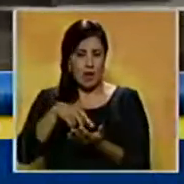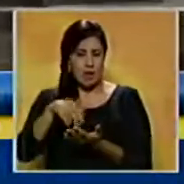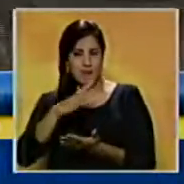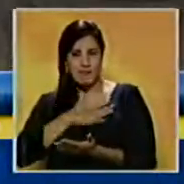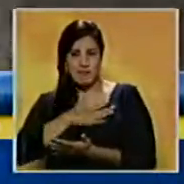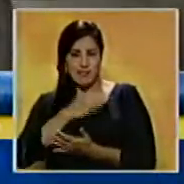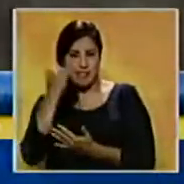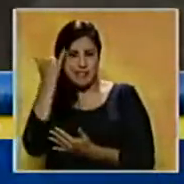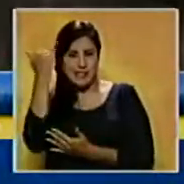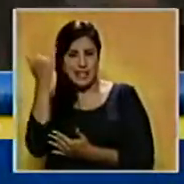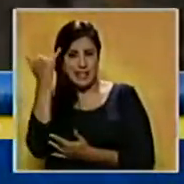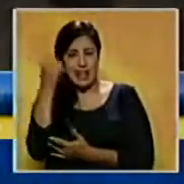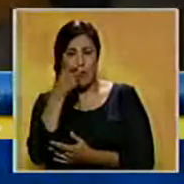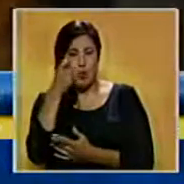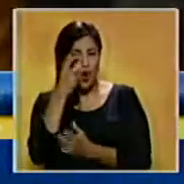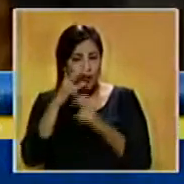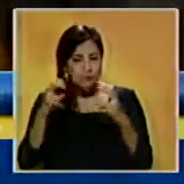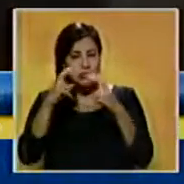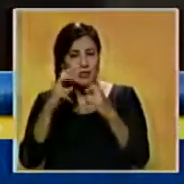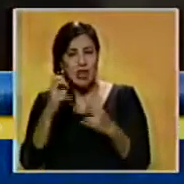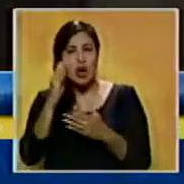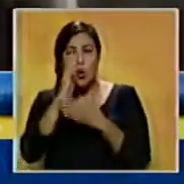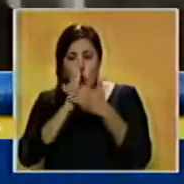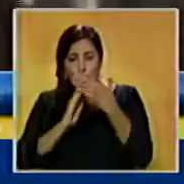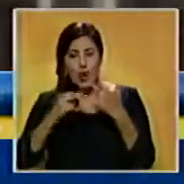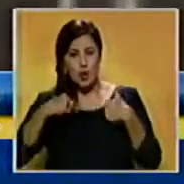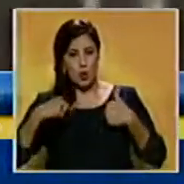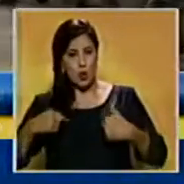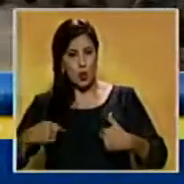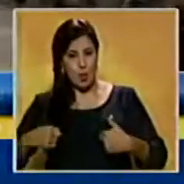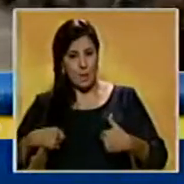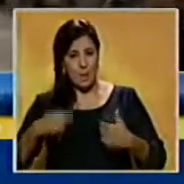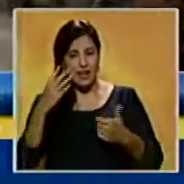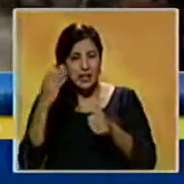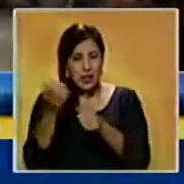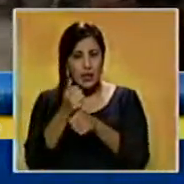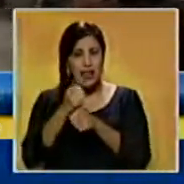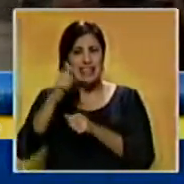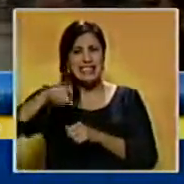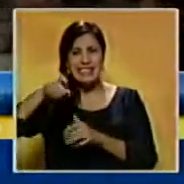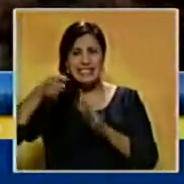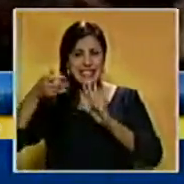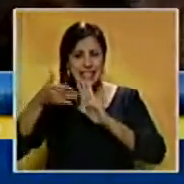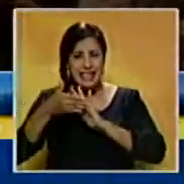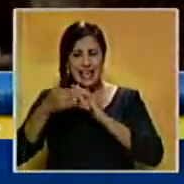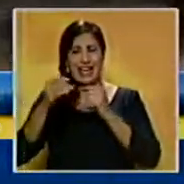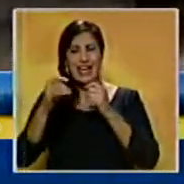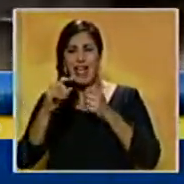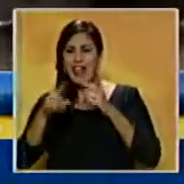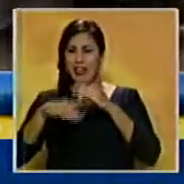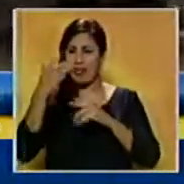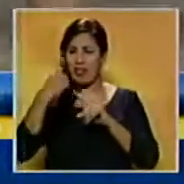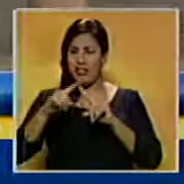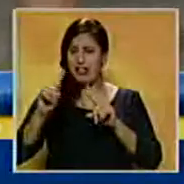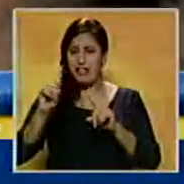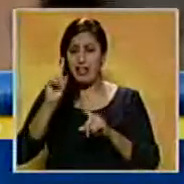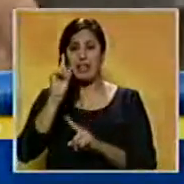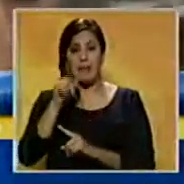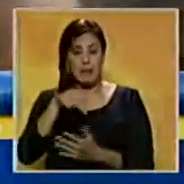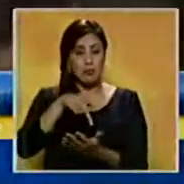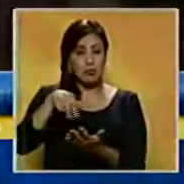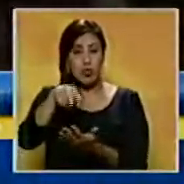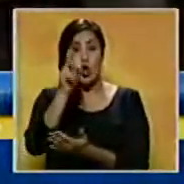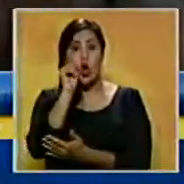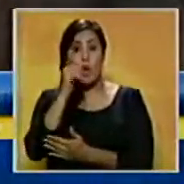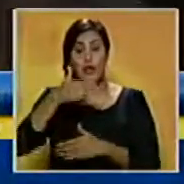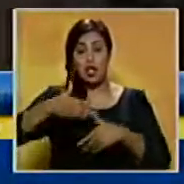propia Miuccia Prada, buscan explorar la modestia y la humanidad en contraste con la necesidad de ser atrevido. En la pasarela de desfilaron hombres